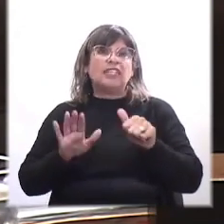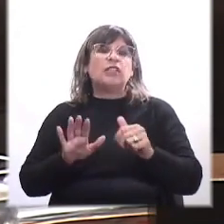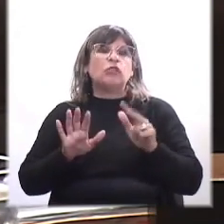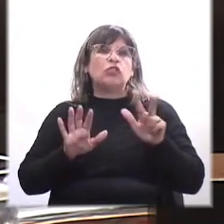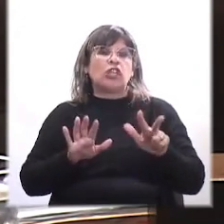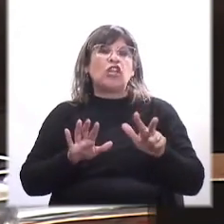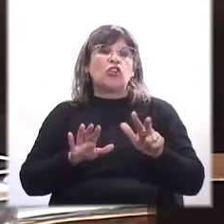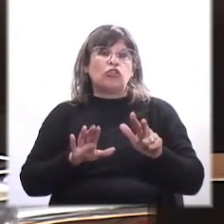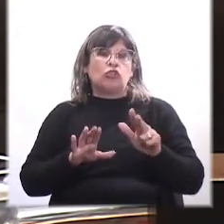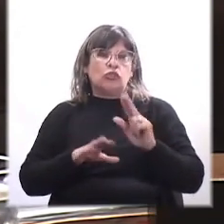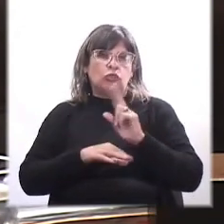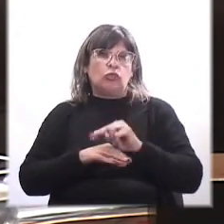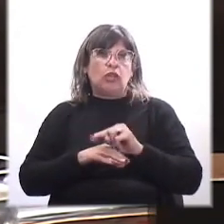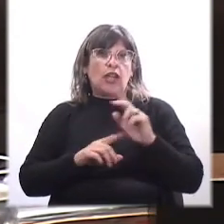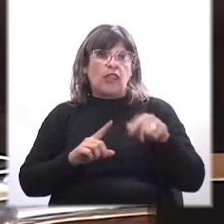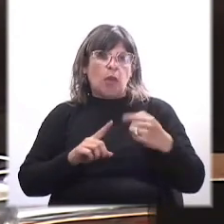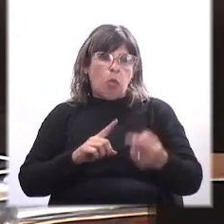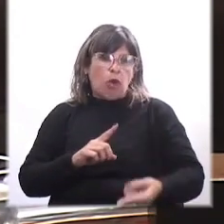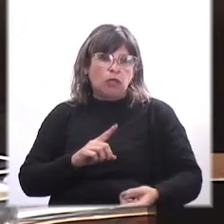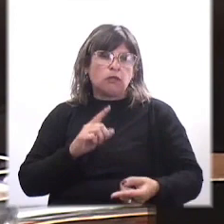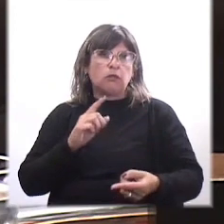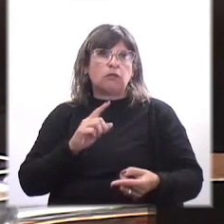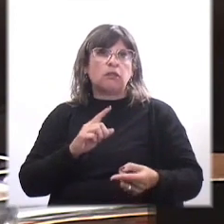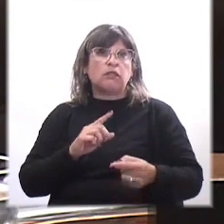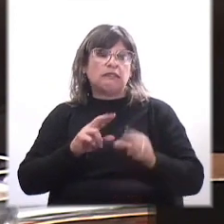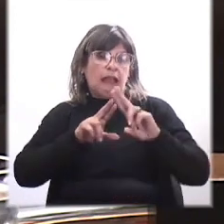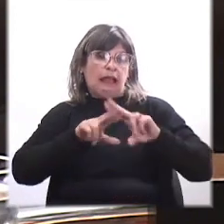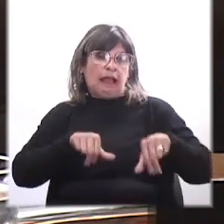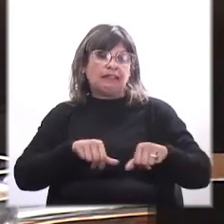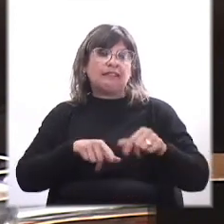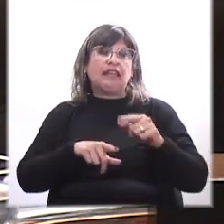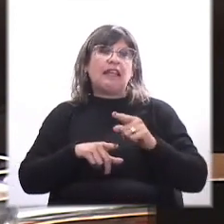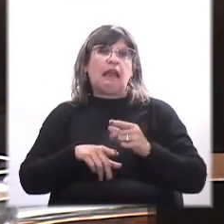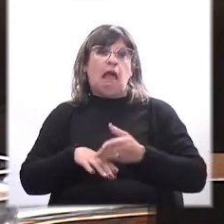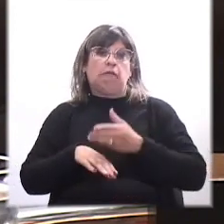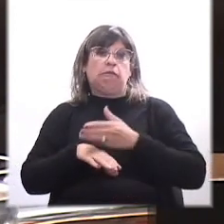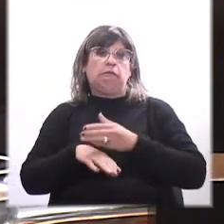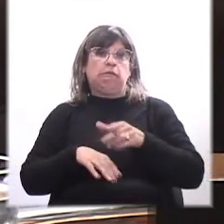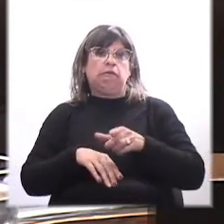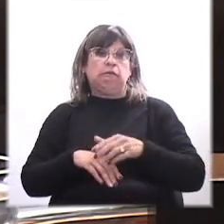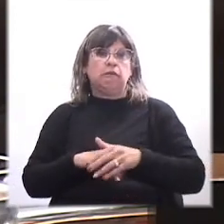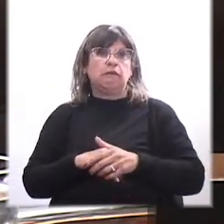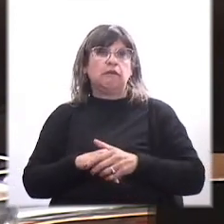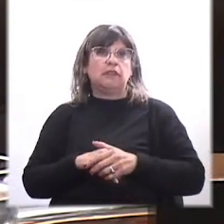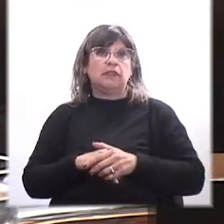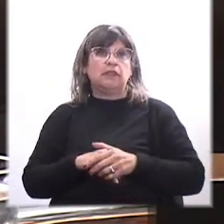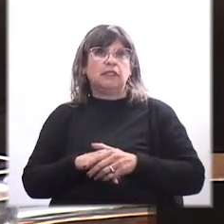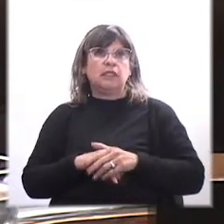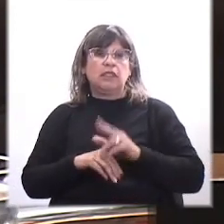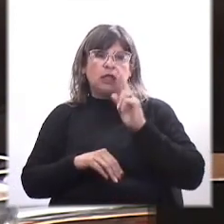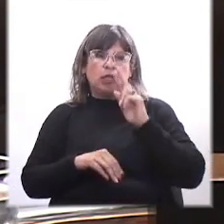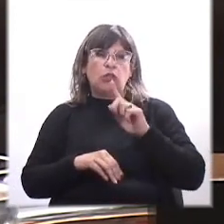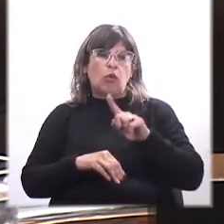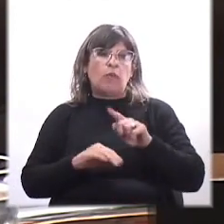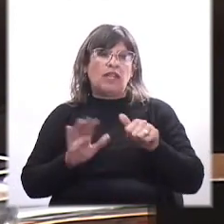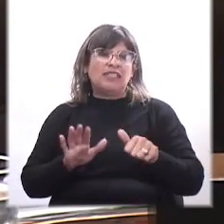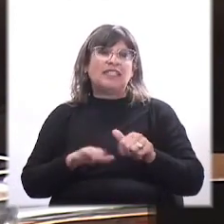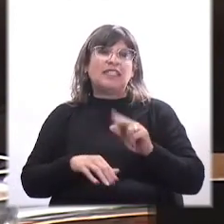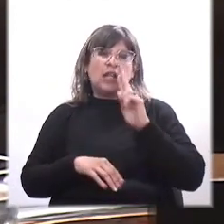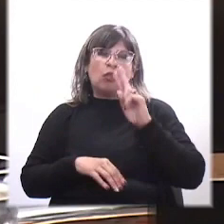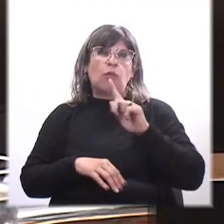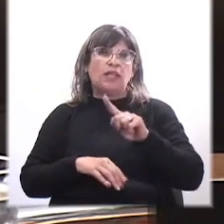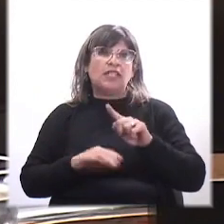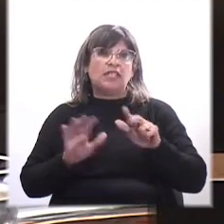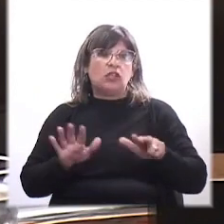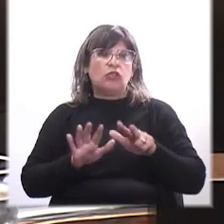68, posteriormente se cancela anticipadamente entre el 2016 y